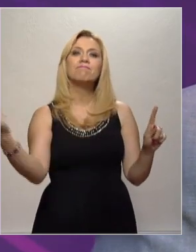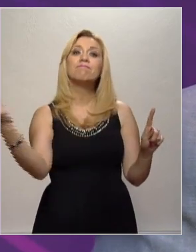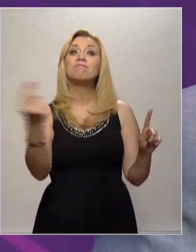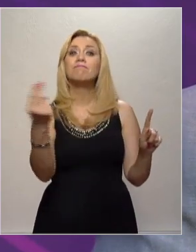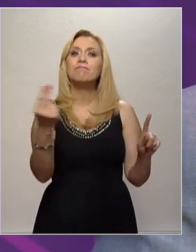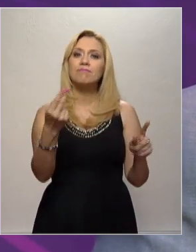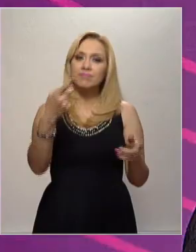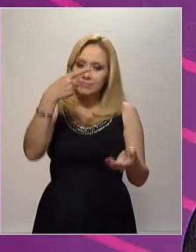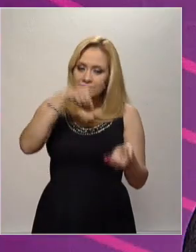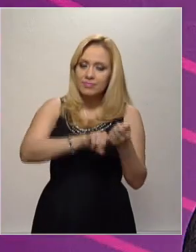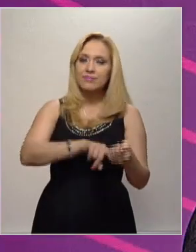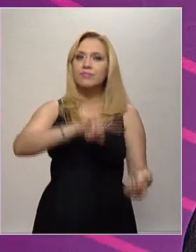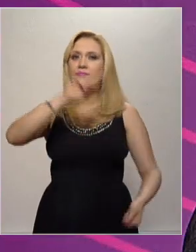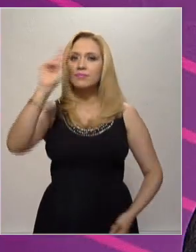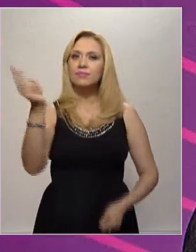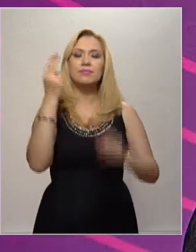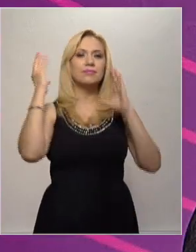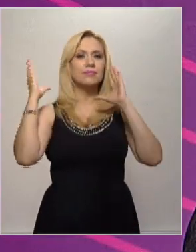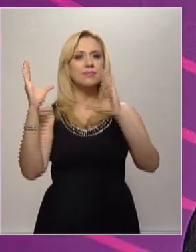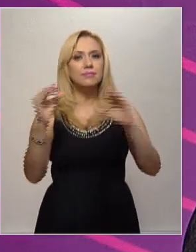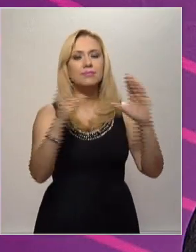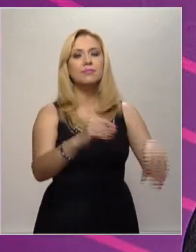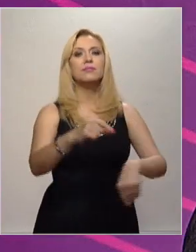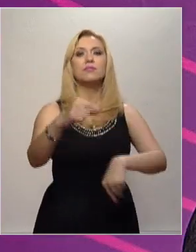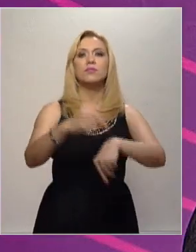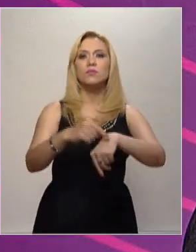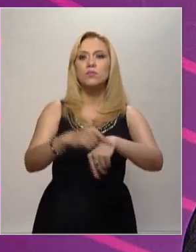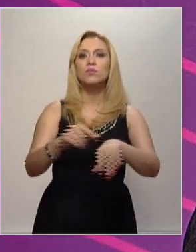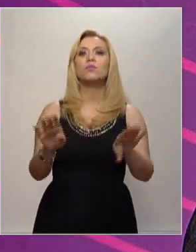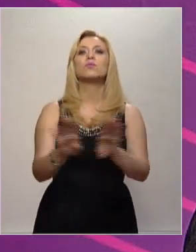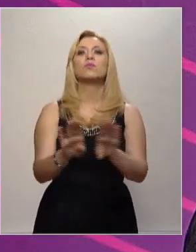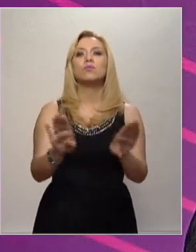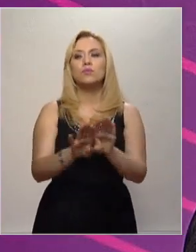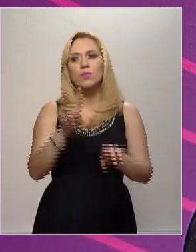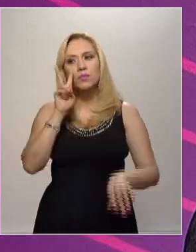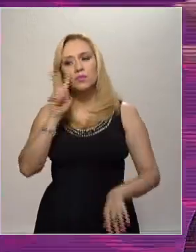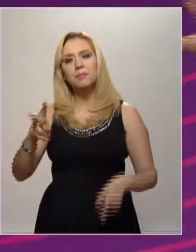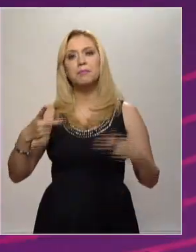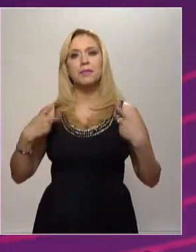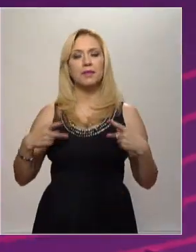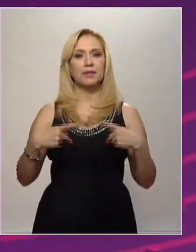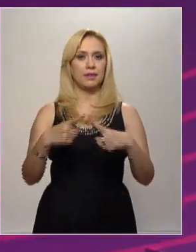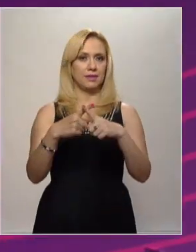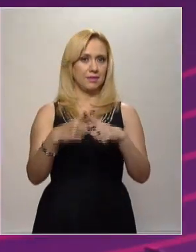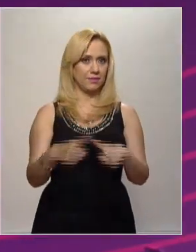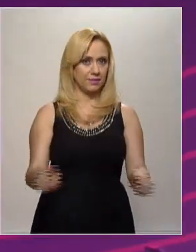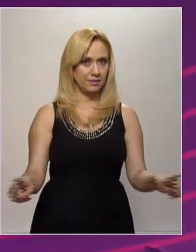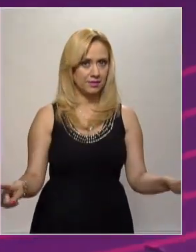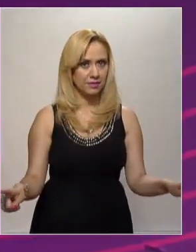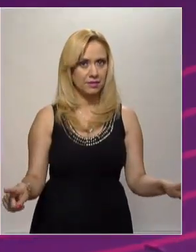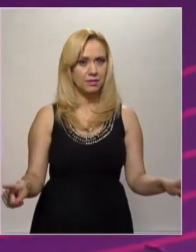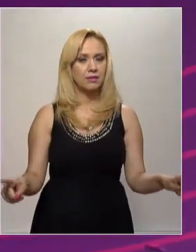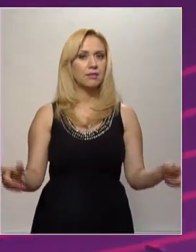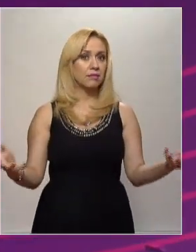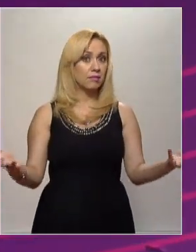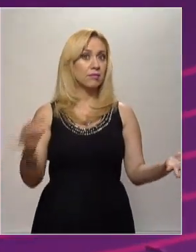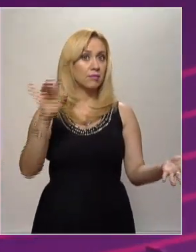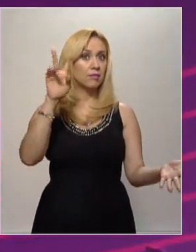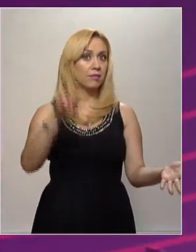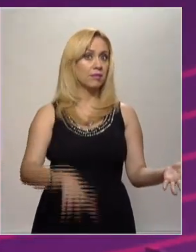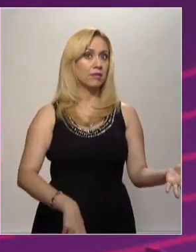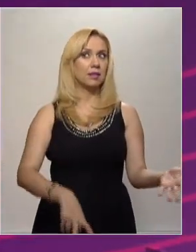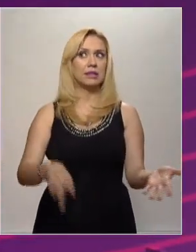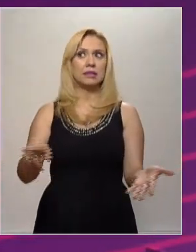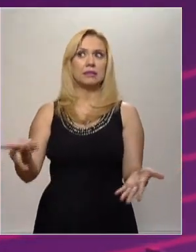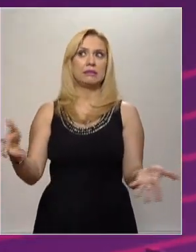Necesitamos ir tomando conciencia de ese tipo de minucias que son decisivas en el trato que se da, porque son creadoras de realidad, son